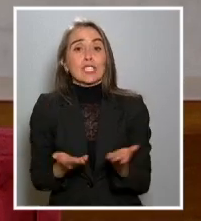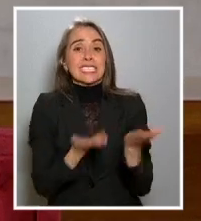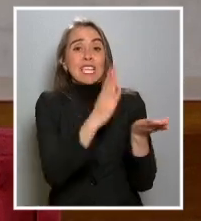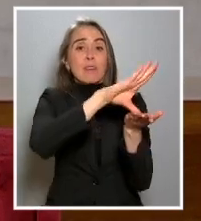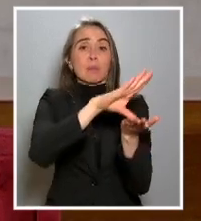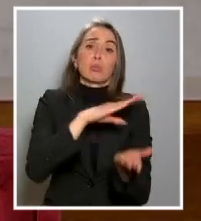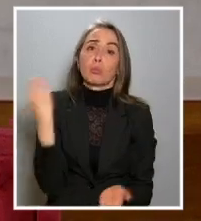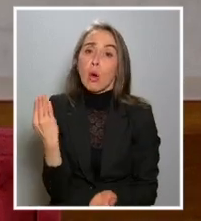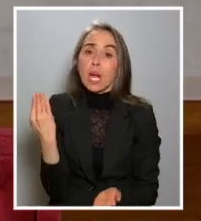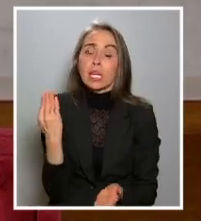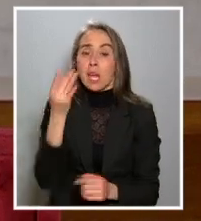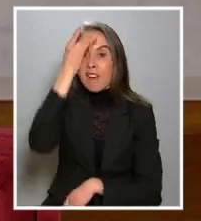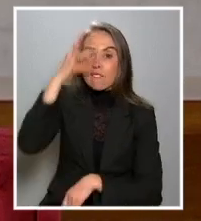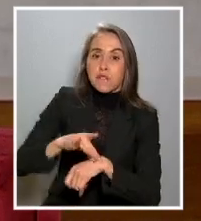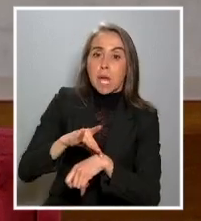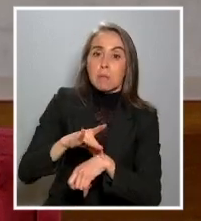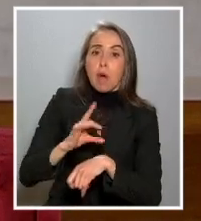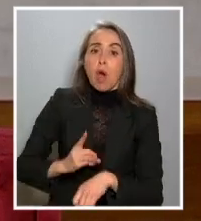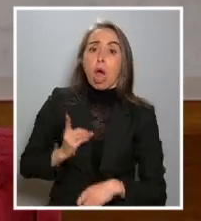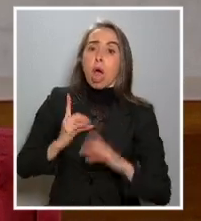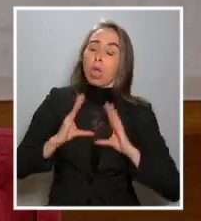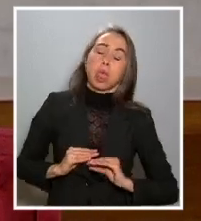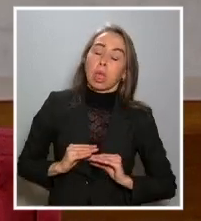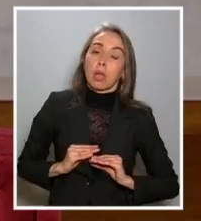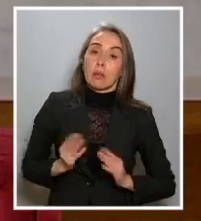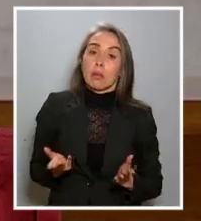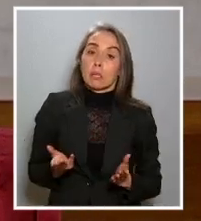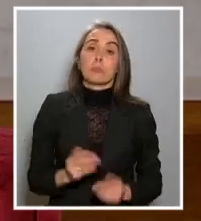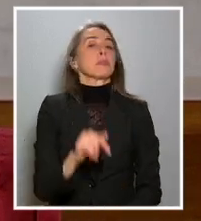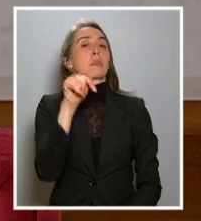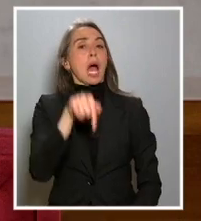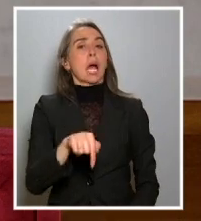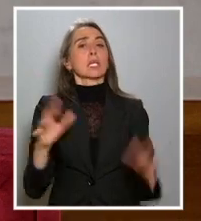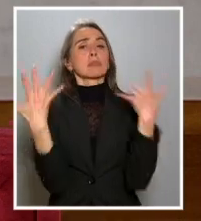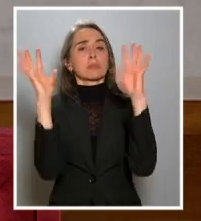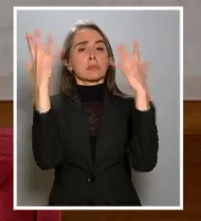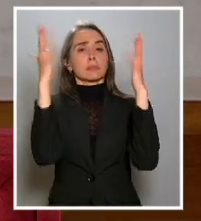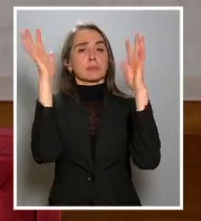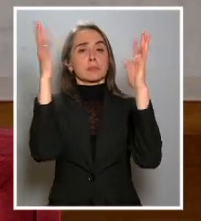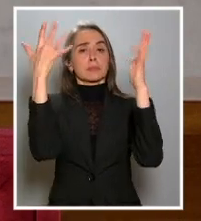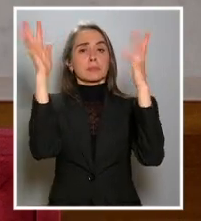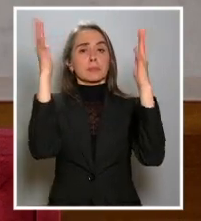vida, con su salud o con su dignidad. Desde acá